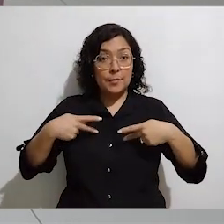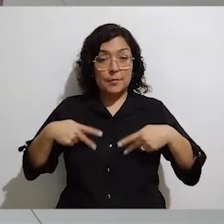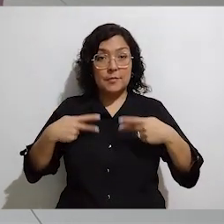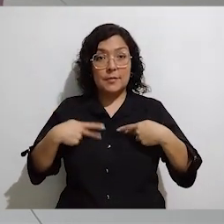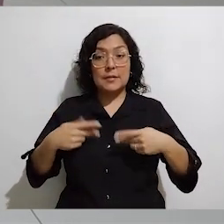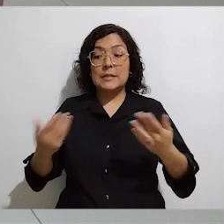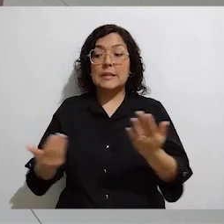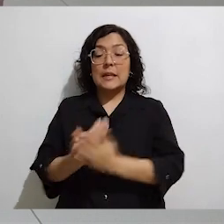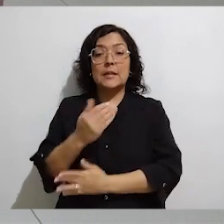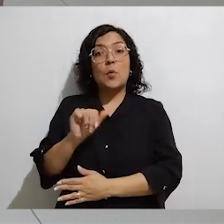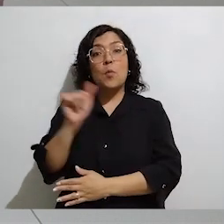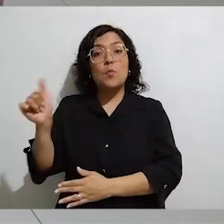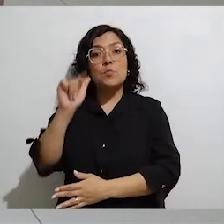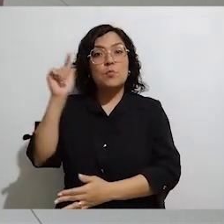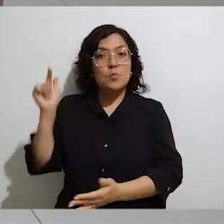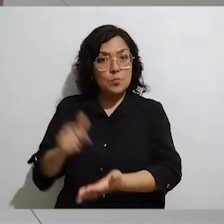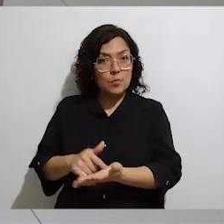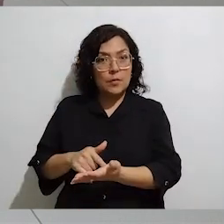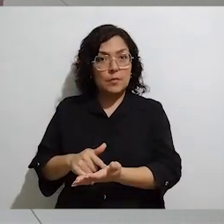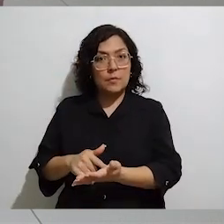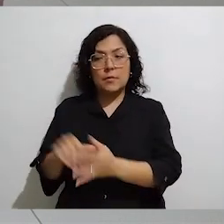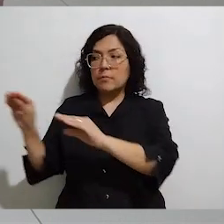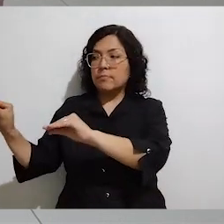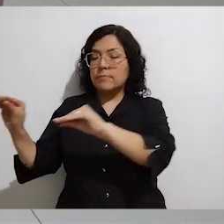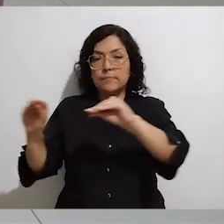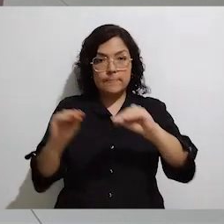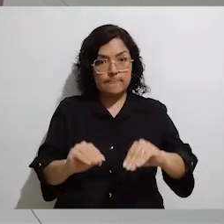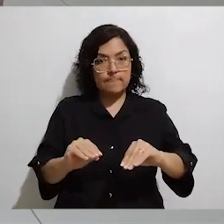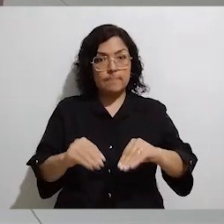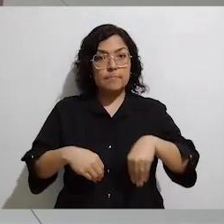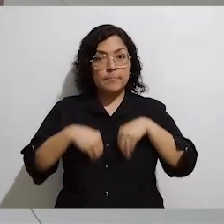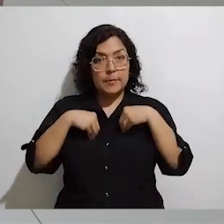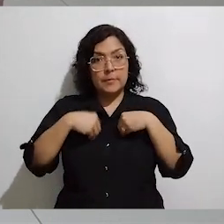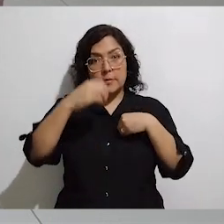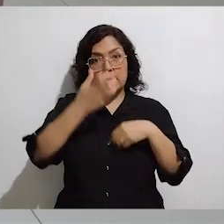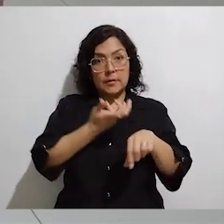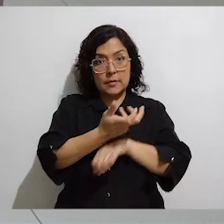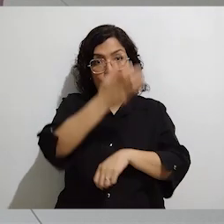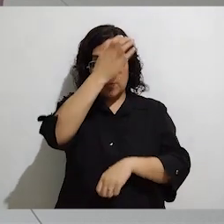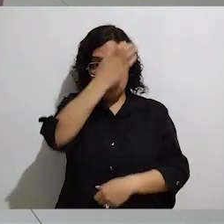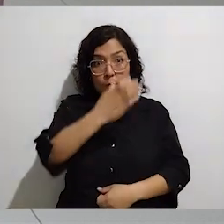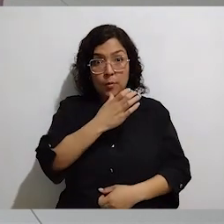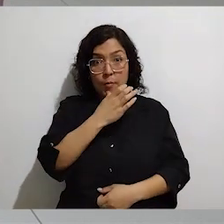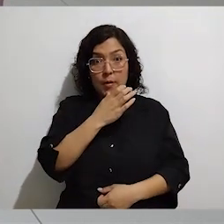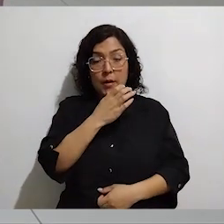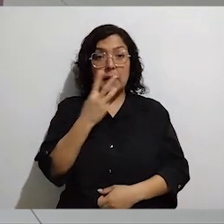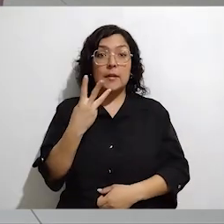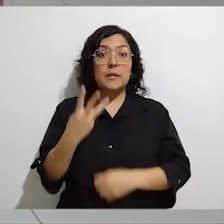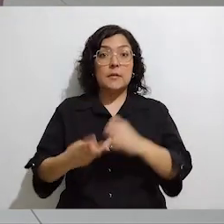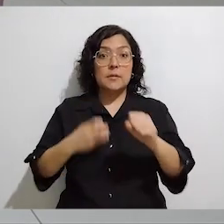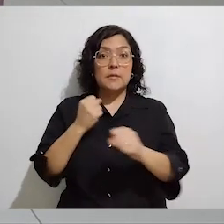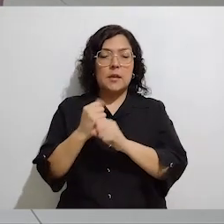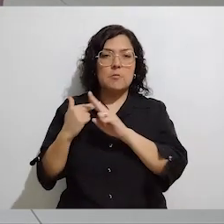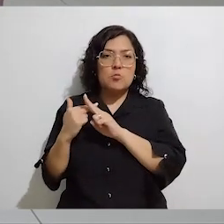ciudadanos coahuilenses, hayan residido por al menos 5 años en el estado. 3 años, perdón, en el